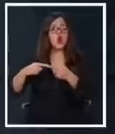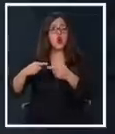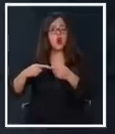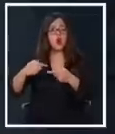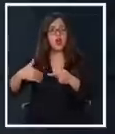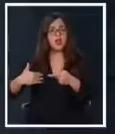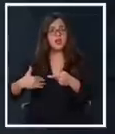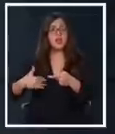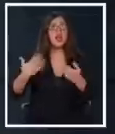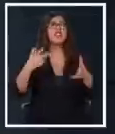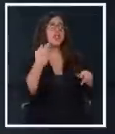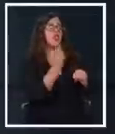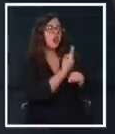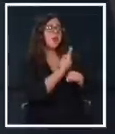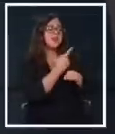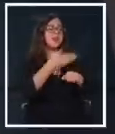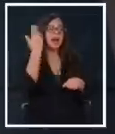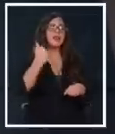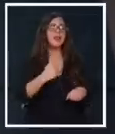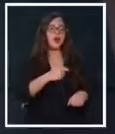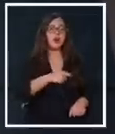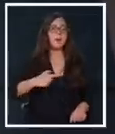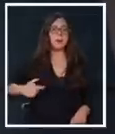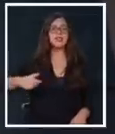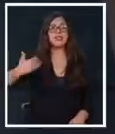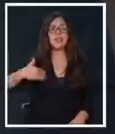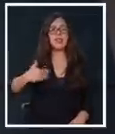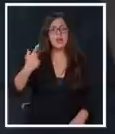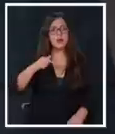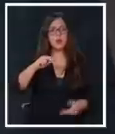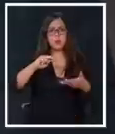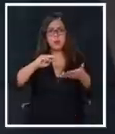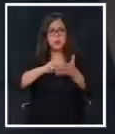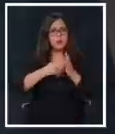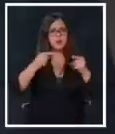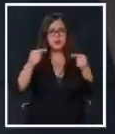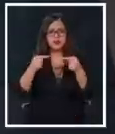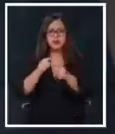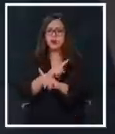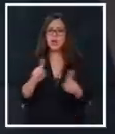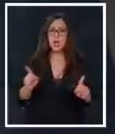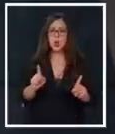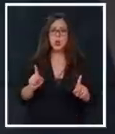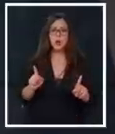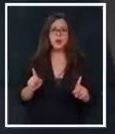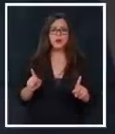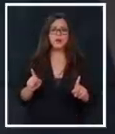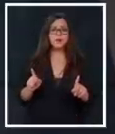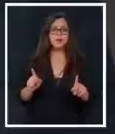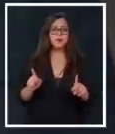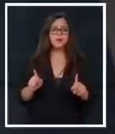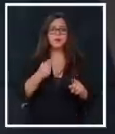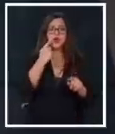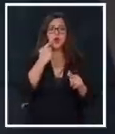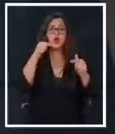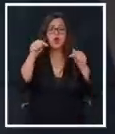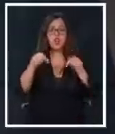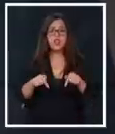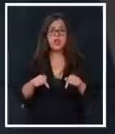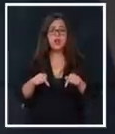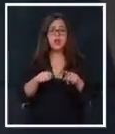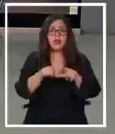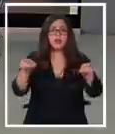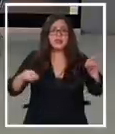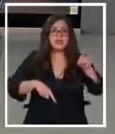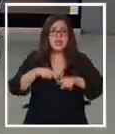fernández acá no hubo ni generar ningún altercado llámenle al hoy día el territorio